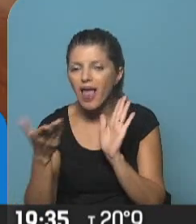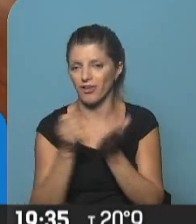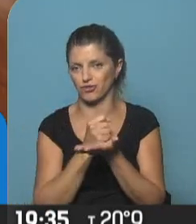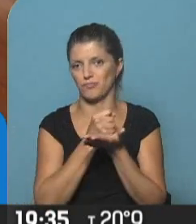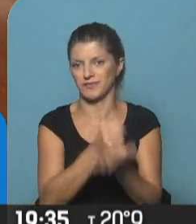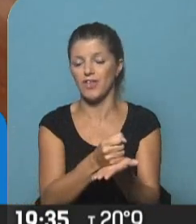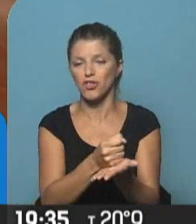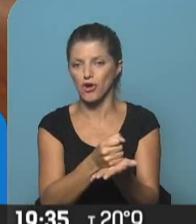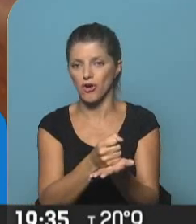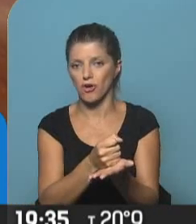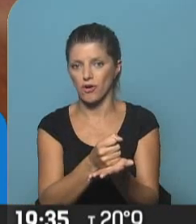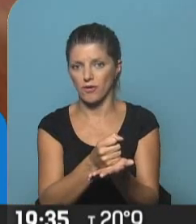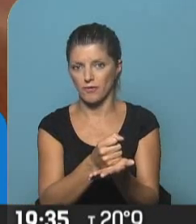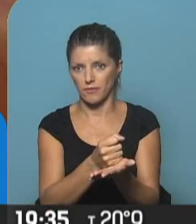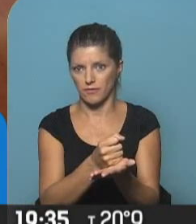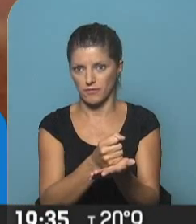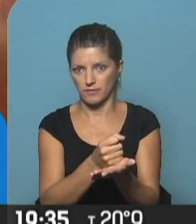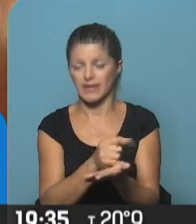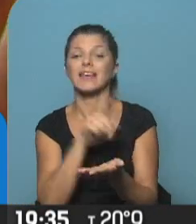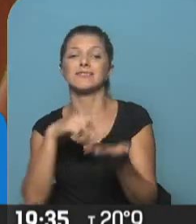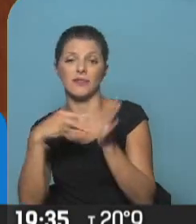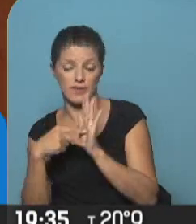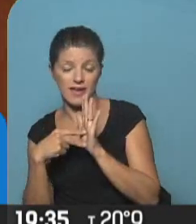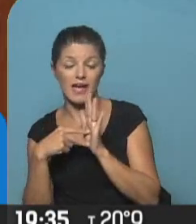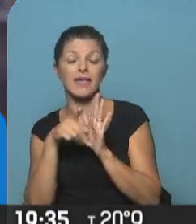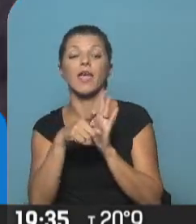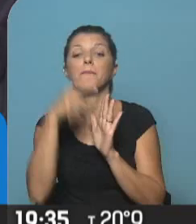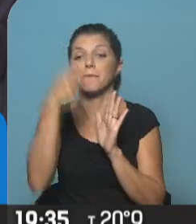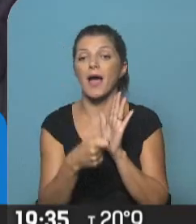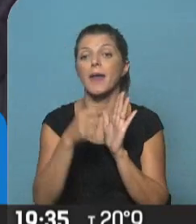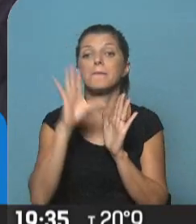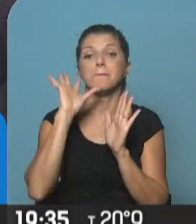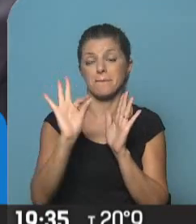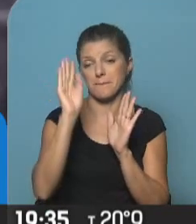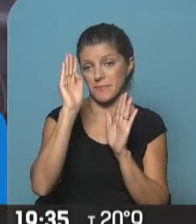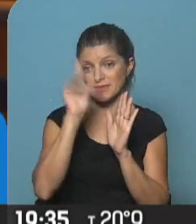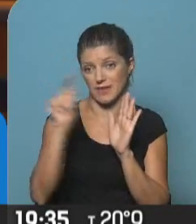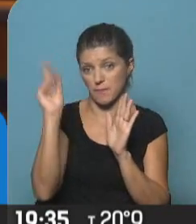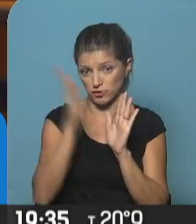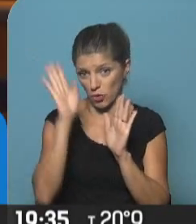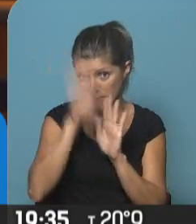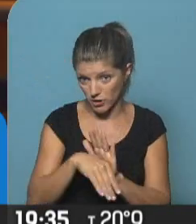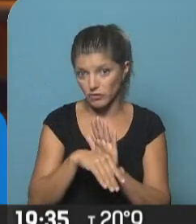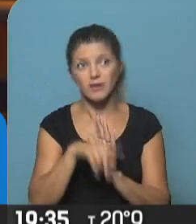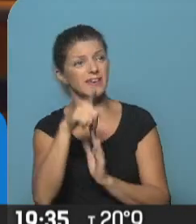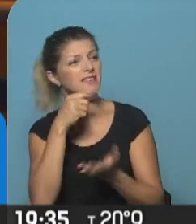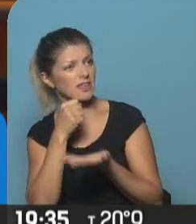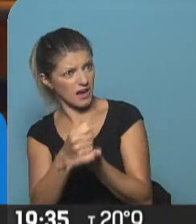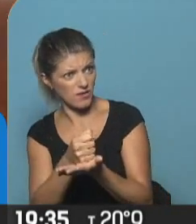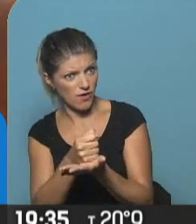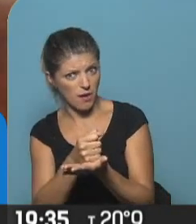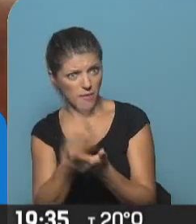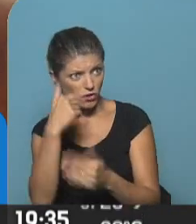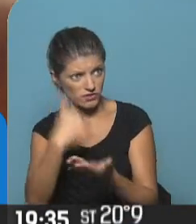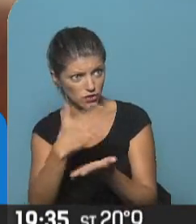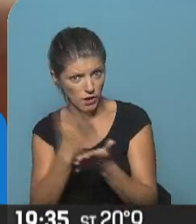subsidiada, donde no se repercute la totalidad del costo del servicio. Y esa tarifa social va a los sectores más bajos. Esa tarifa social, por definición, va a los sectores